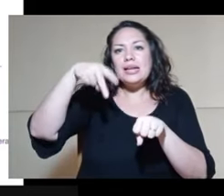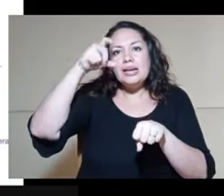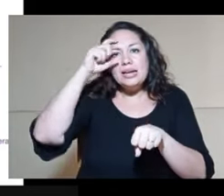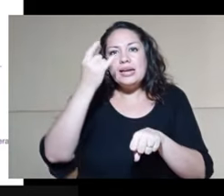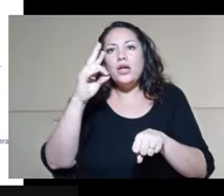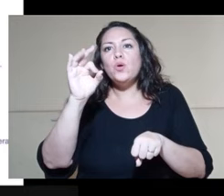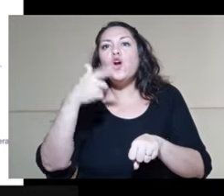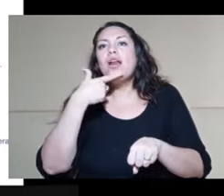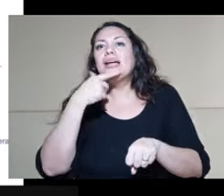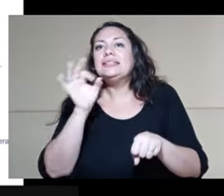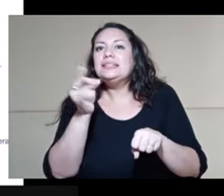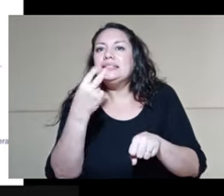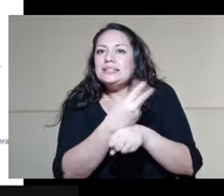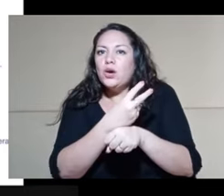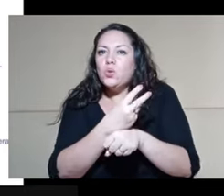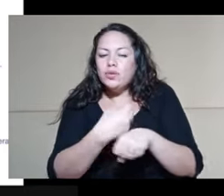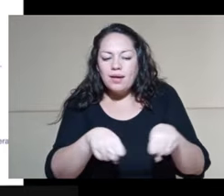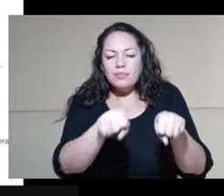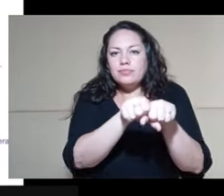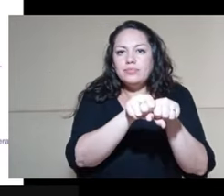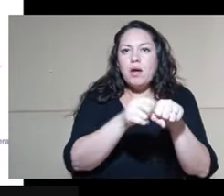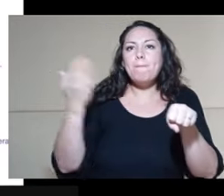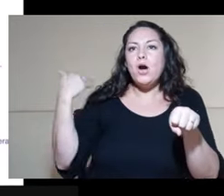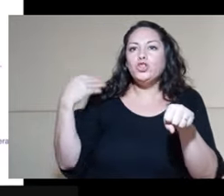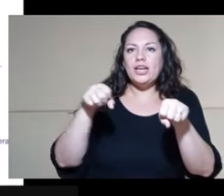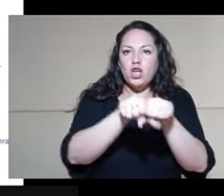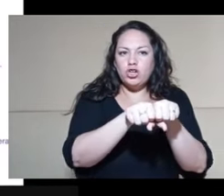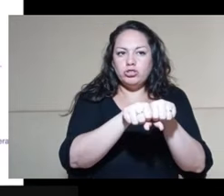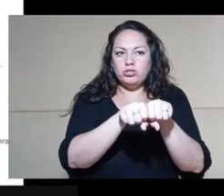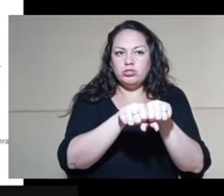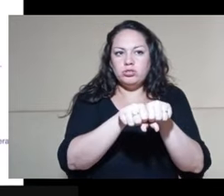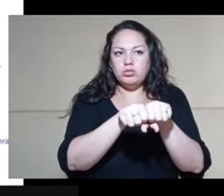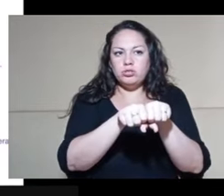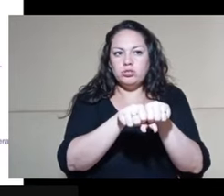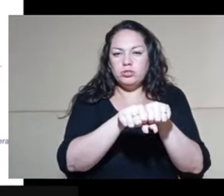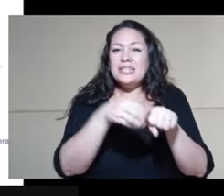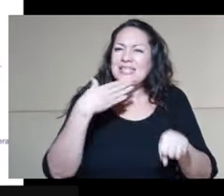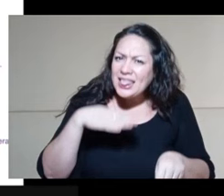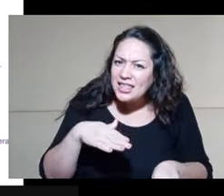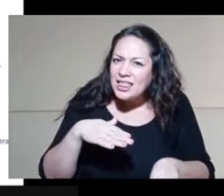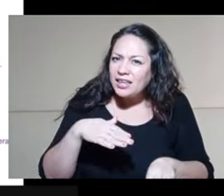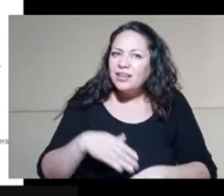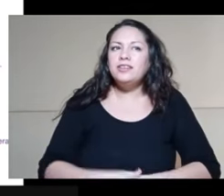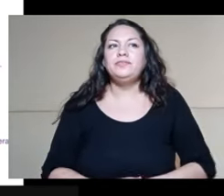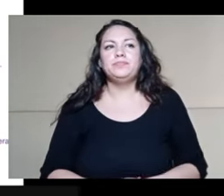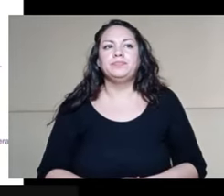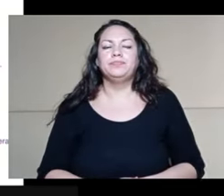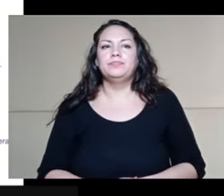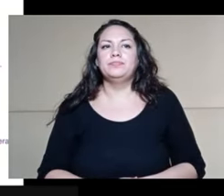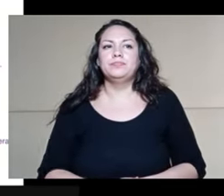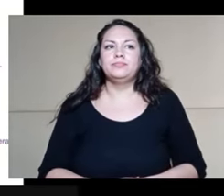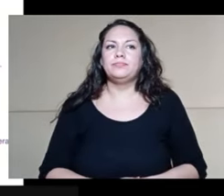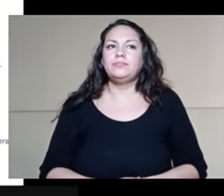está acá en el asta posterior, ¿ven? Segunda neurona. Asta posterior. ¿Sí? ¿Se